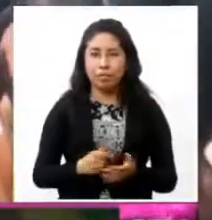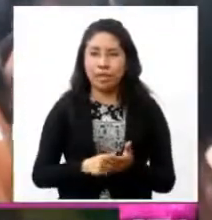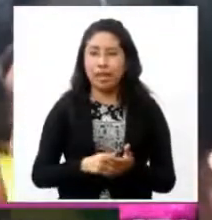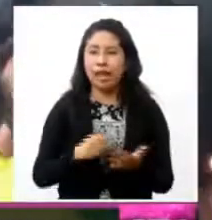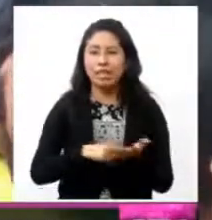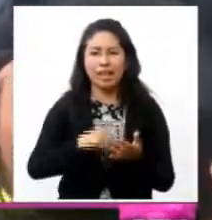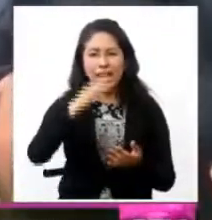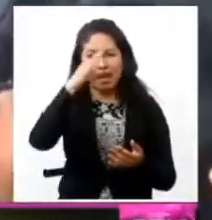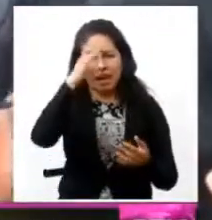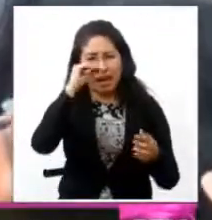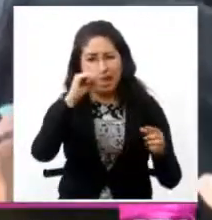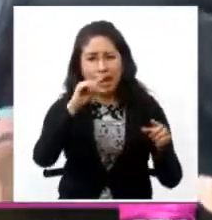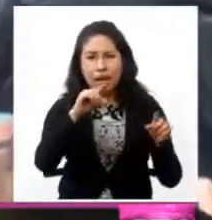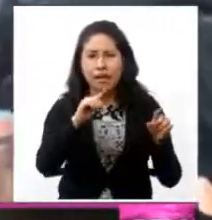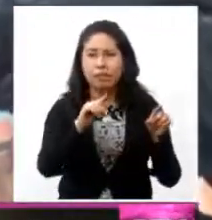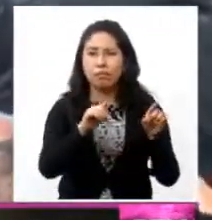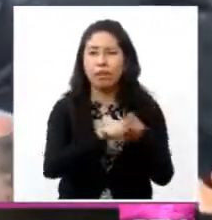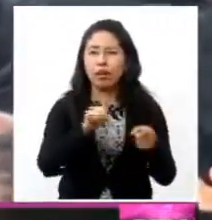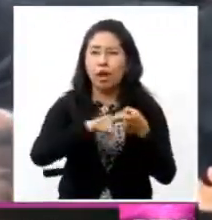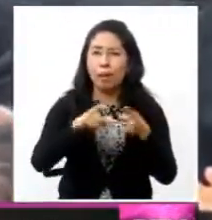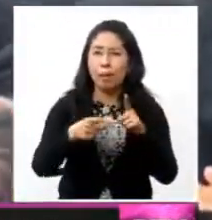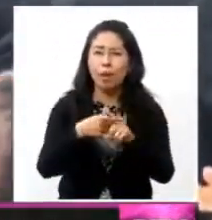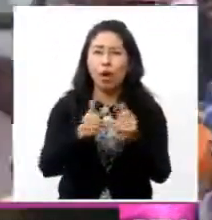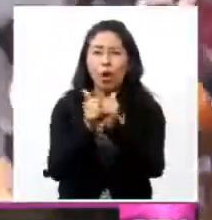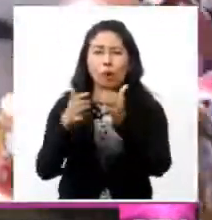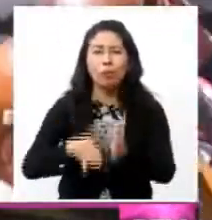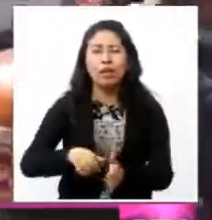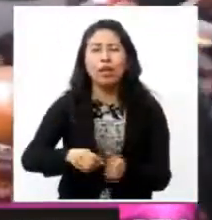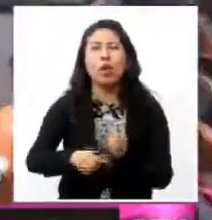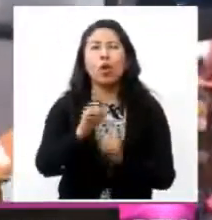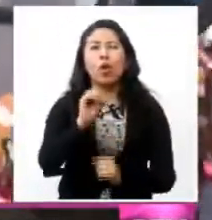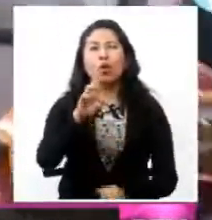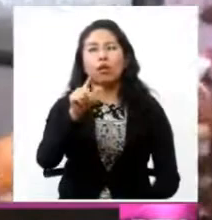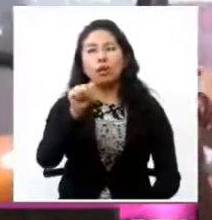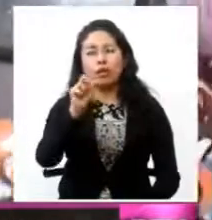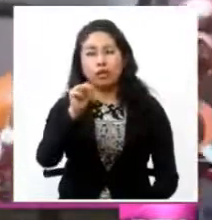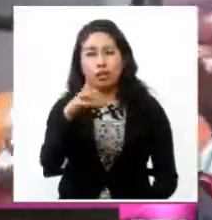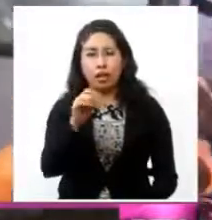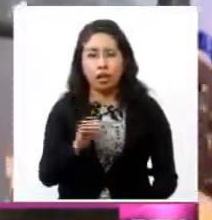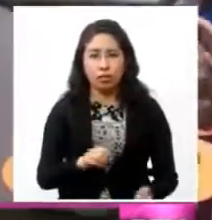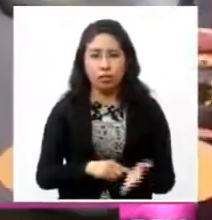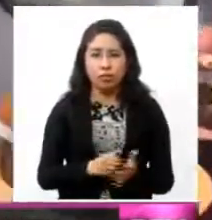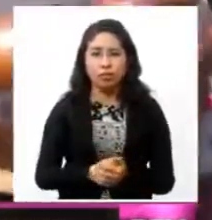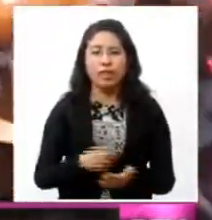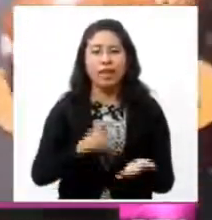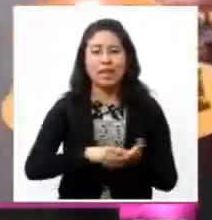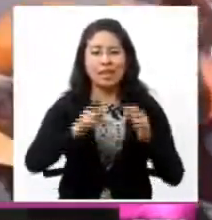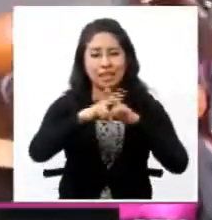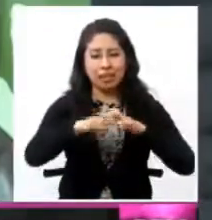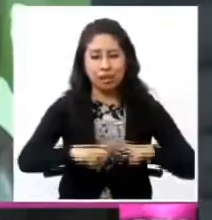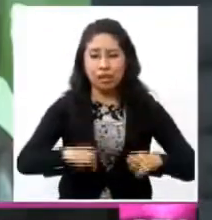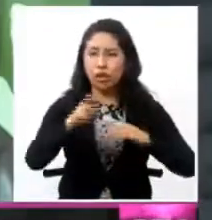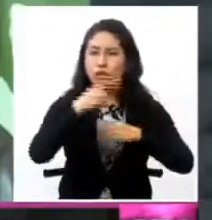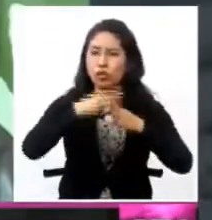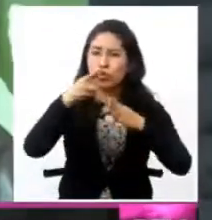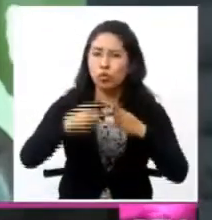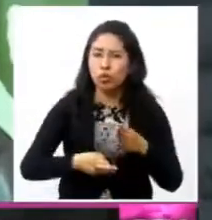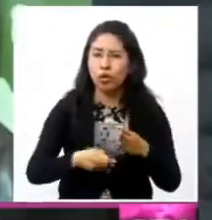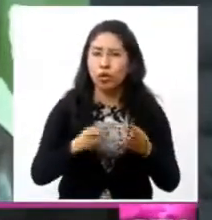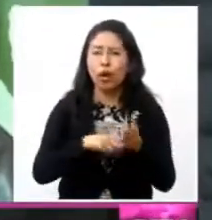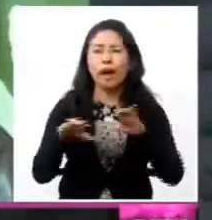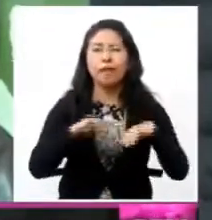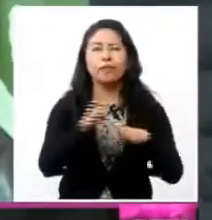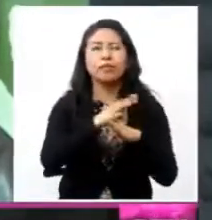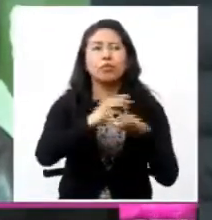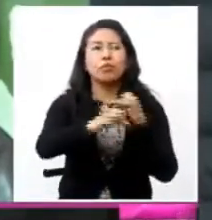Orlando Gutiérrez. Por eso que esperamos nosotros más bien las respuestas, el resultado de la investigación que seguramente está haciendo el Ministerio Público